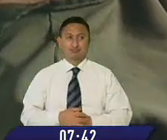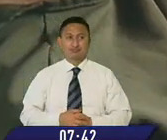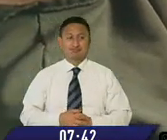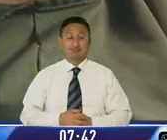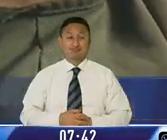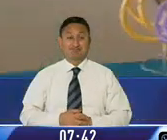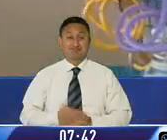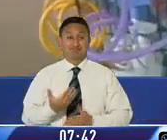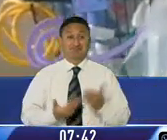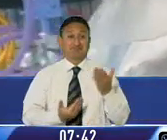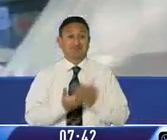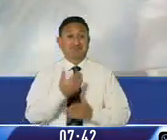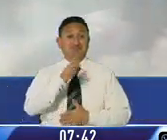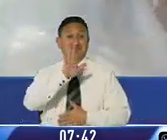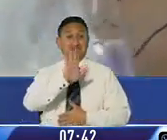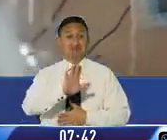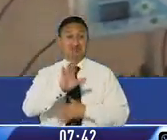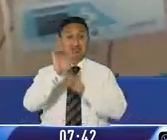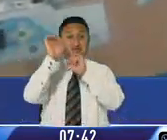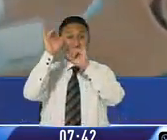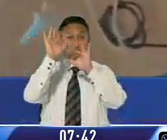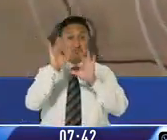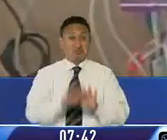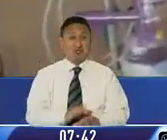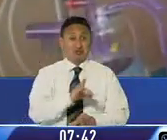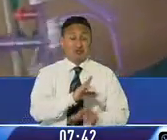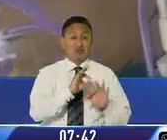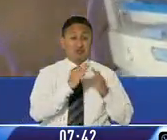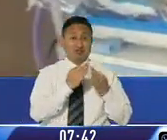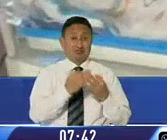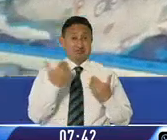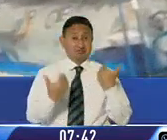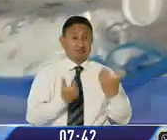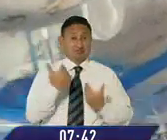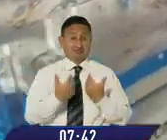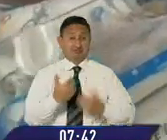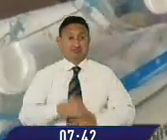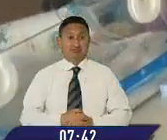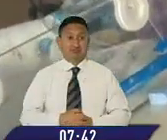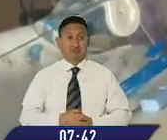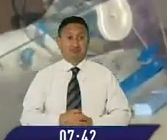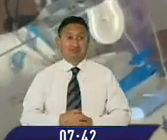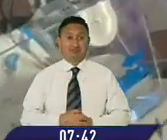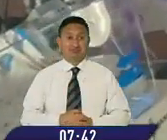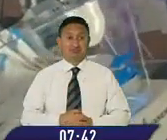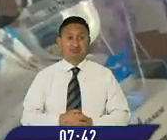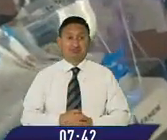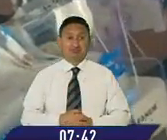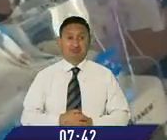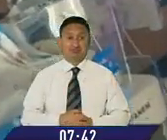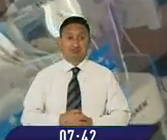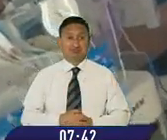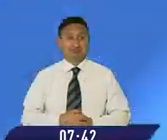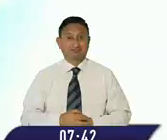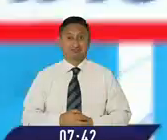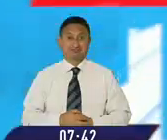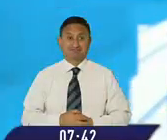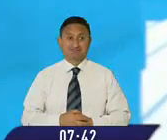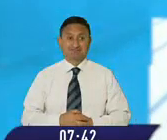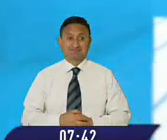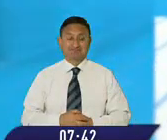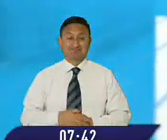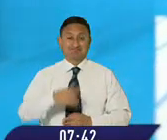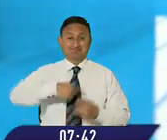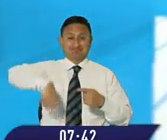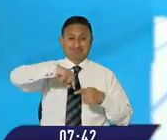5 nuevas bendiciones que llegaron para llenar de alegría a esta familia. Informó Roselena Vascones. Y